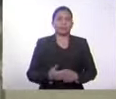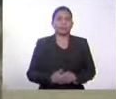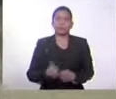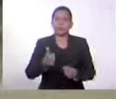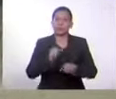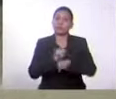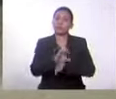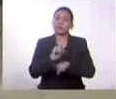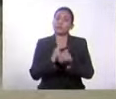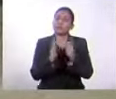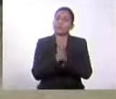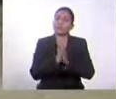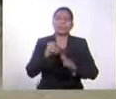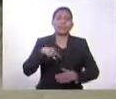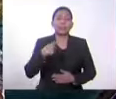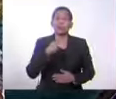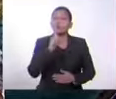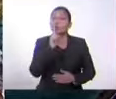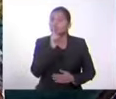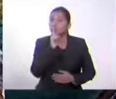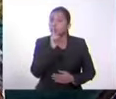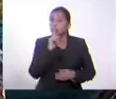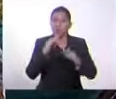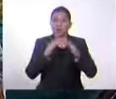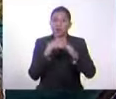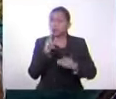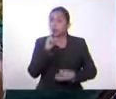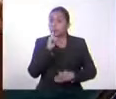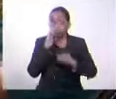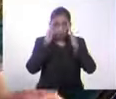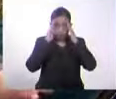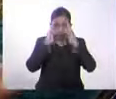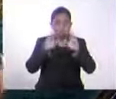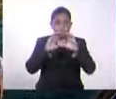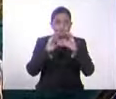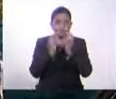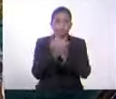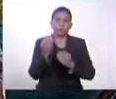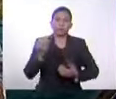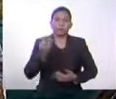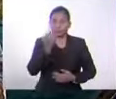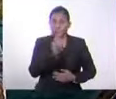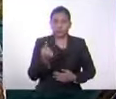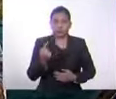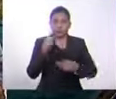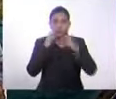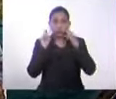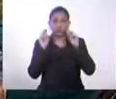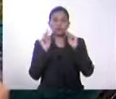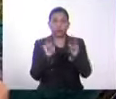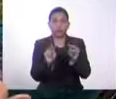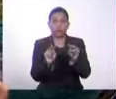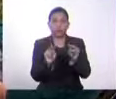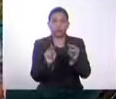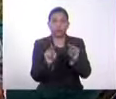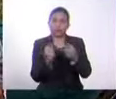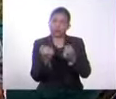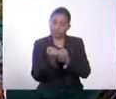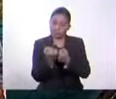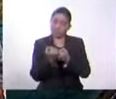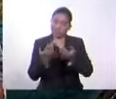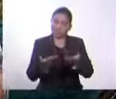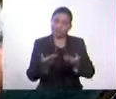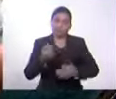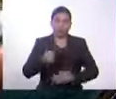recomendamos siempre tener silencio en nuestro entorno educativo y procurar que todas las personas que están acompañando a los estudiantes puedan colaborar para que